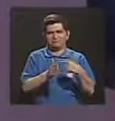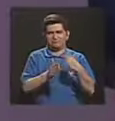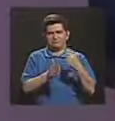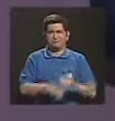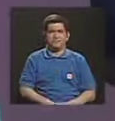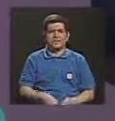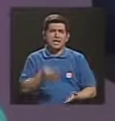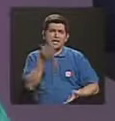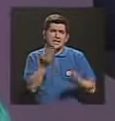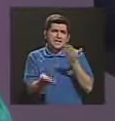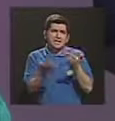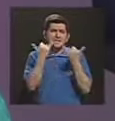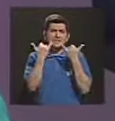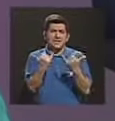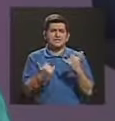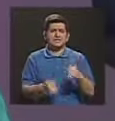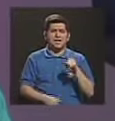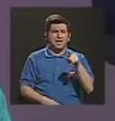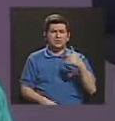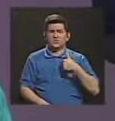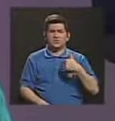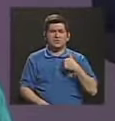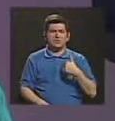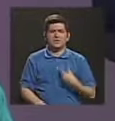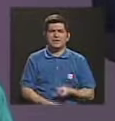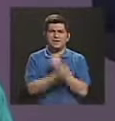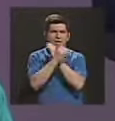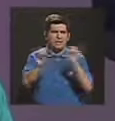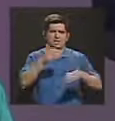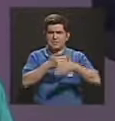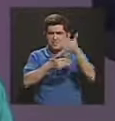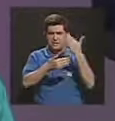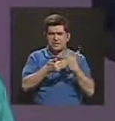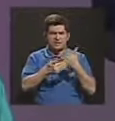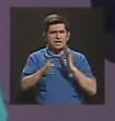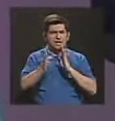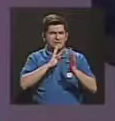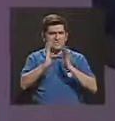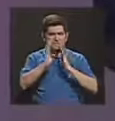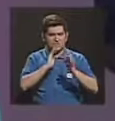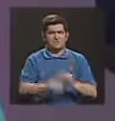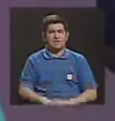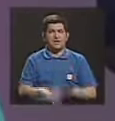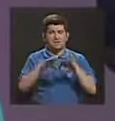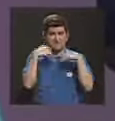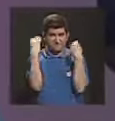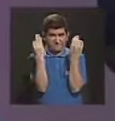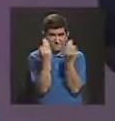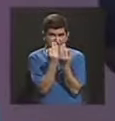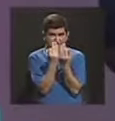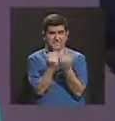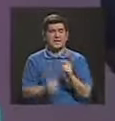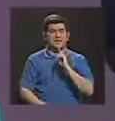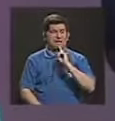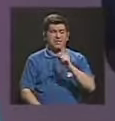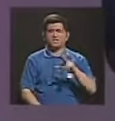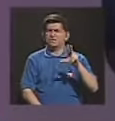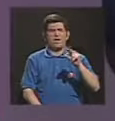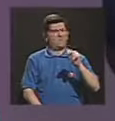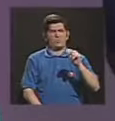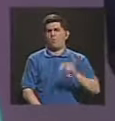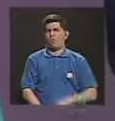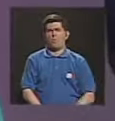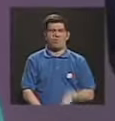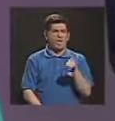que de pronto ellos ya no tienen esa autonomía que tenían antes, como le estamos hablando, y la familia entonces dice, bueno, no, es